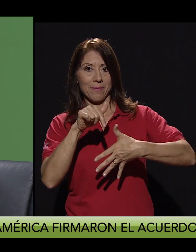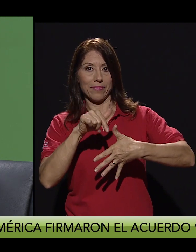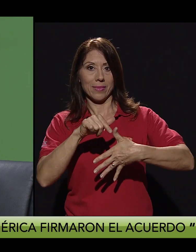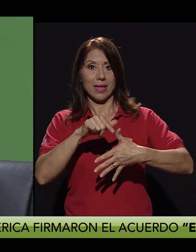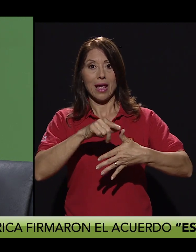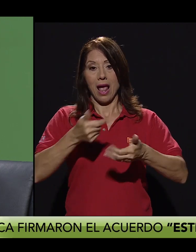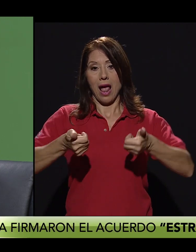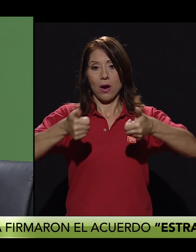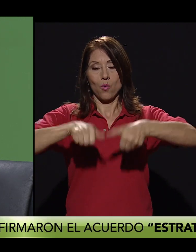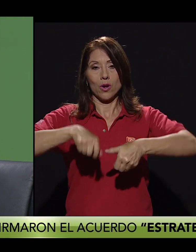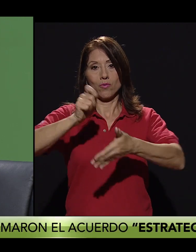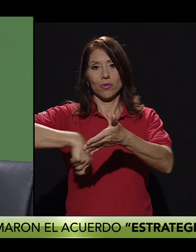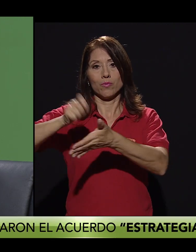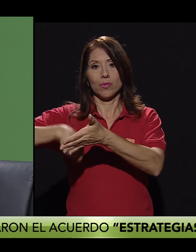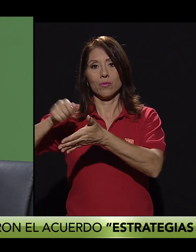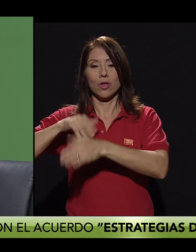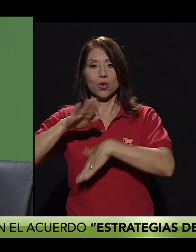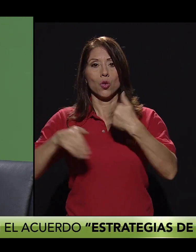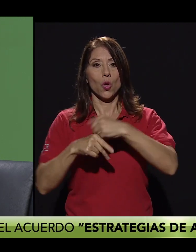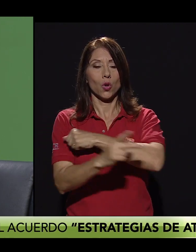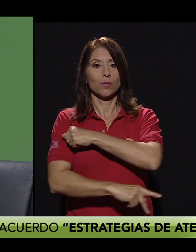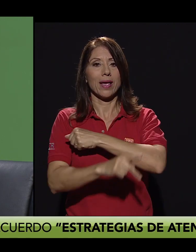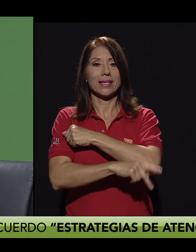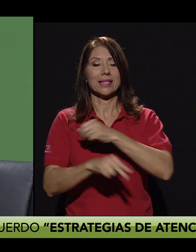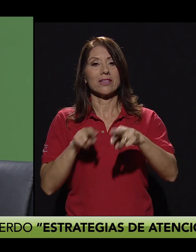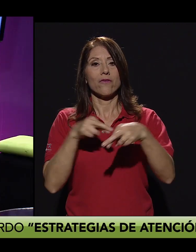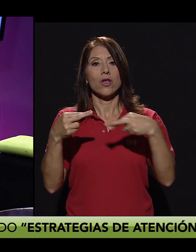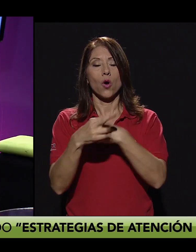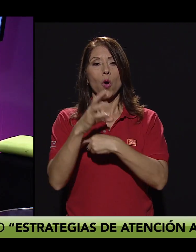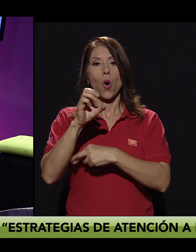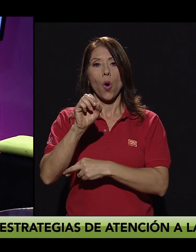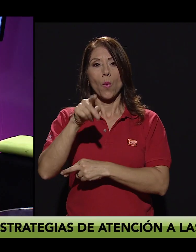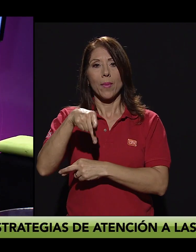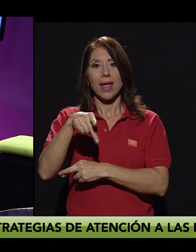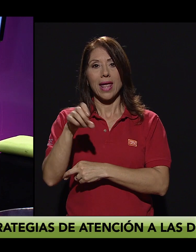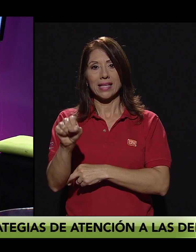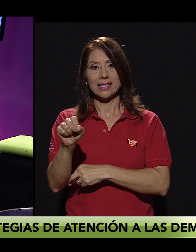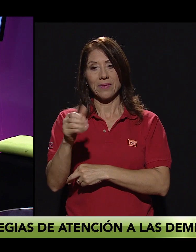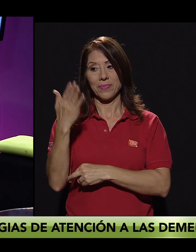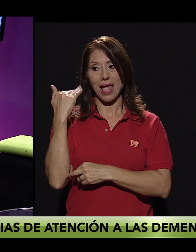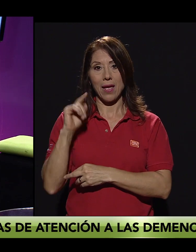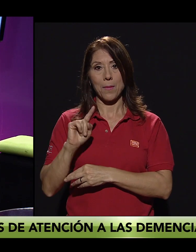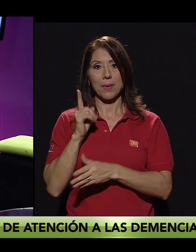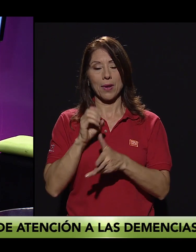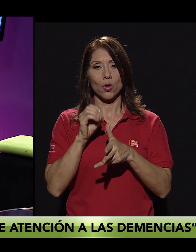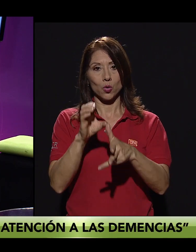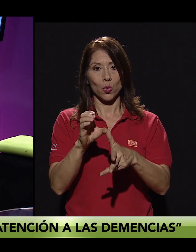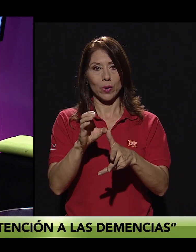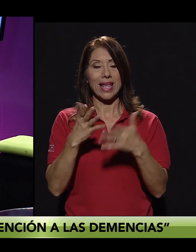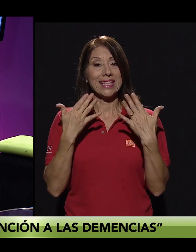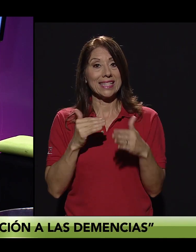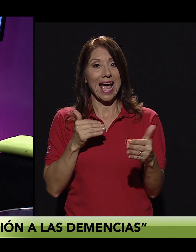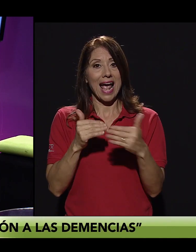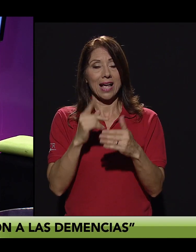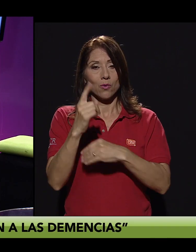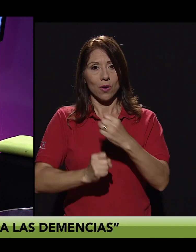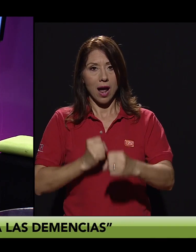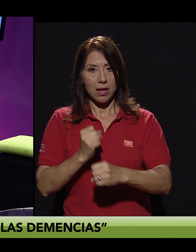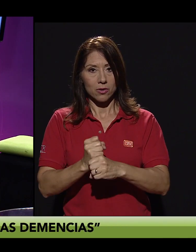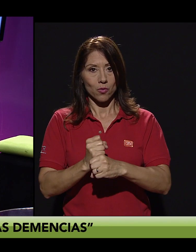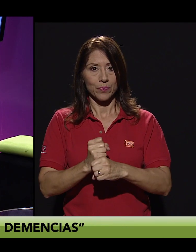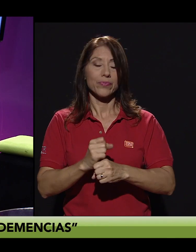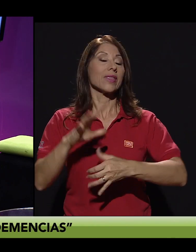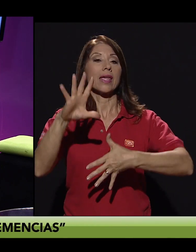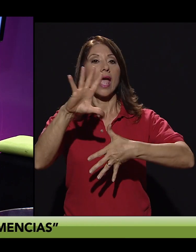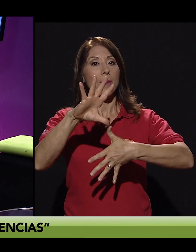acuerdo de todos los países Es la región de la OPS Esto se firmó el año pasado, en octubre El primer de octubre, ya vamos a cumplir un